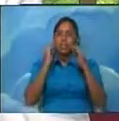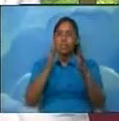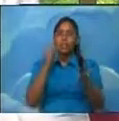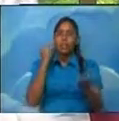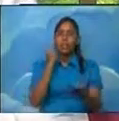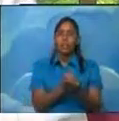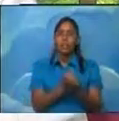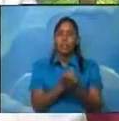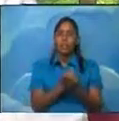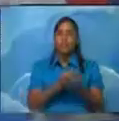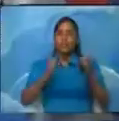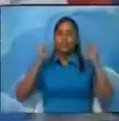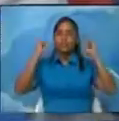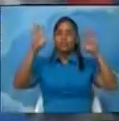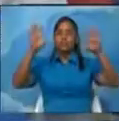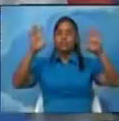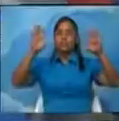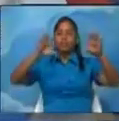les bendiga.